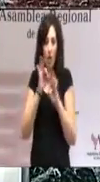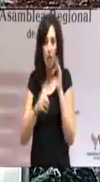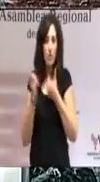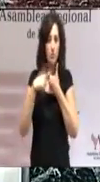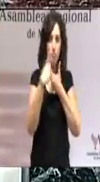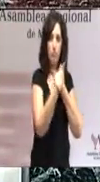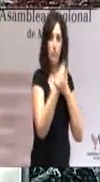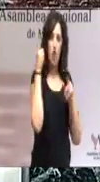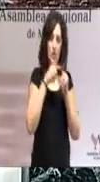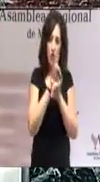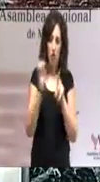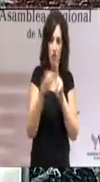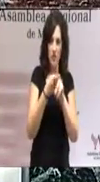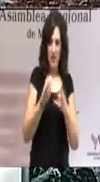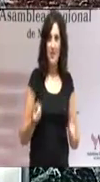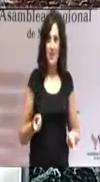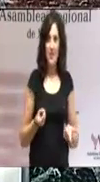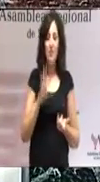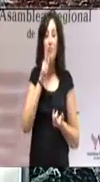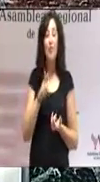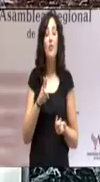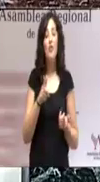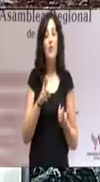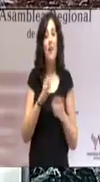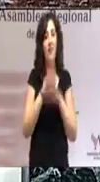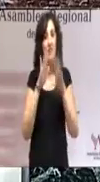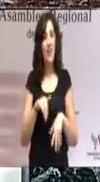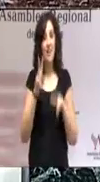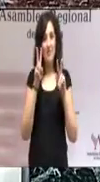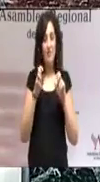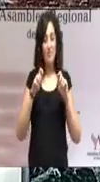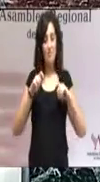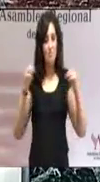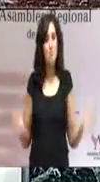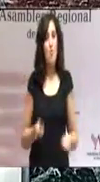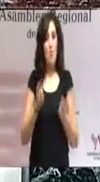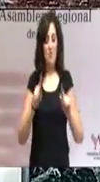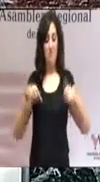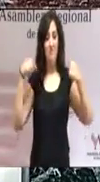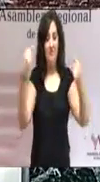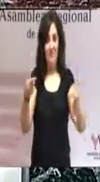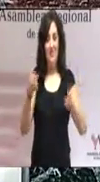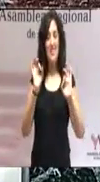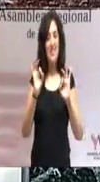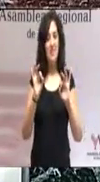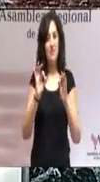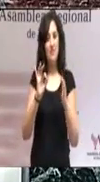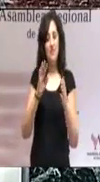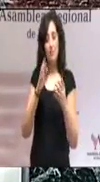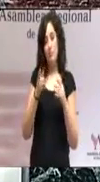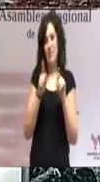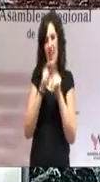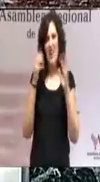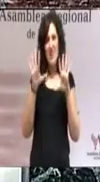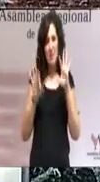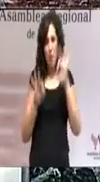conseguirlo. Porque en esa repercusión que se espera para la región de Murcia de superior al